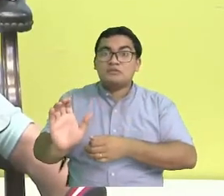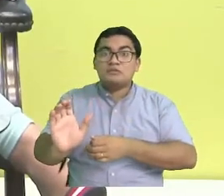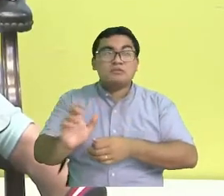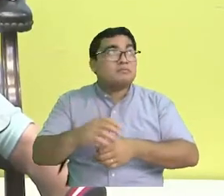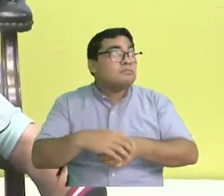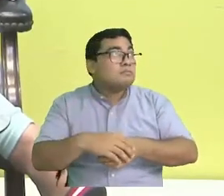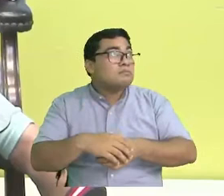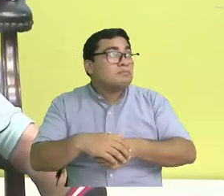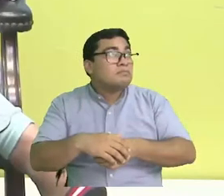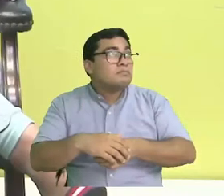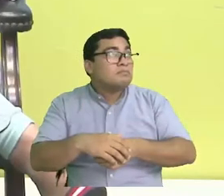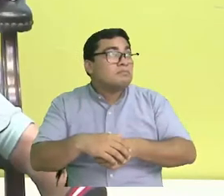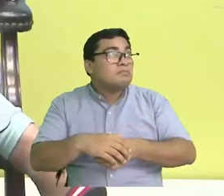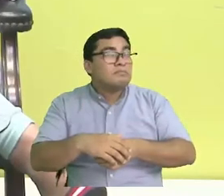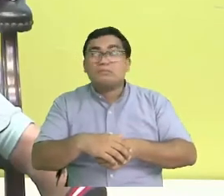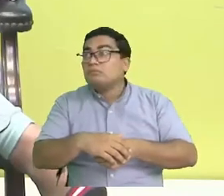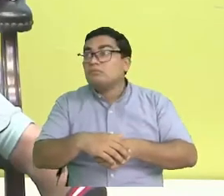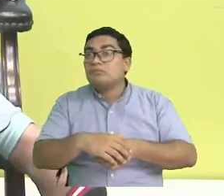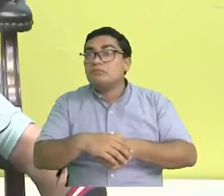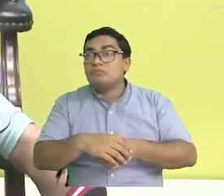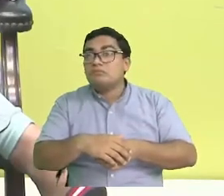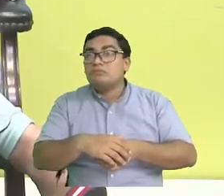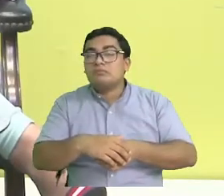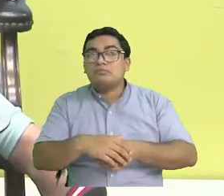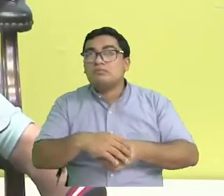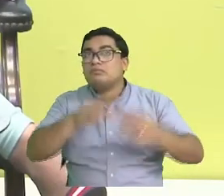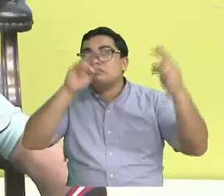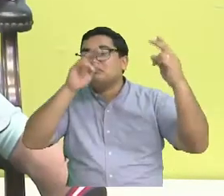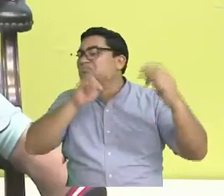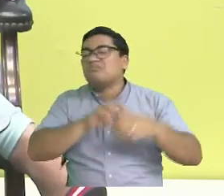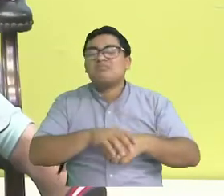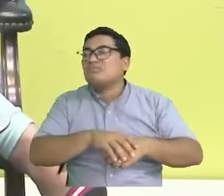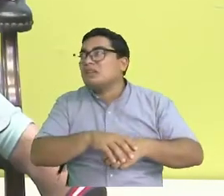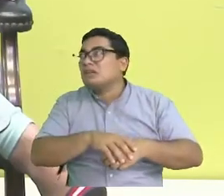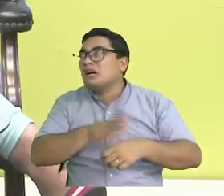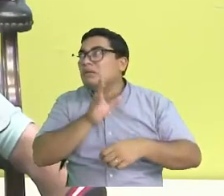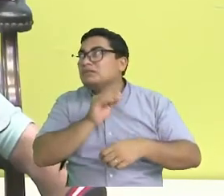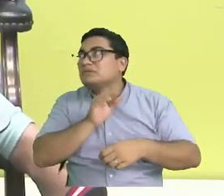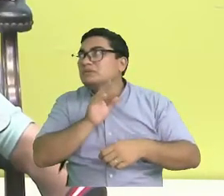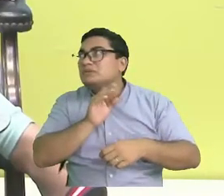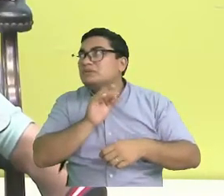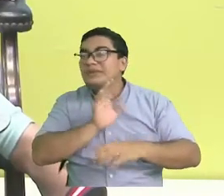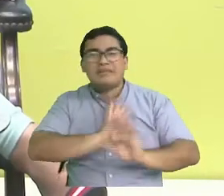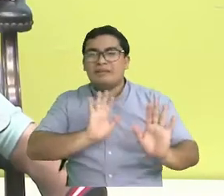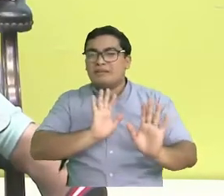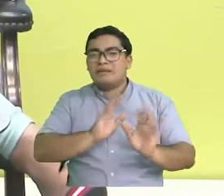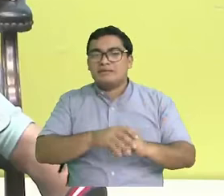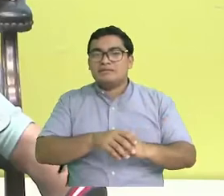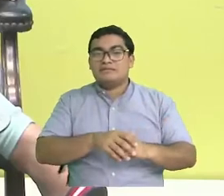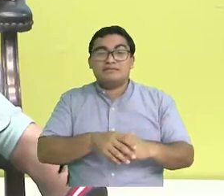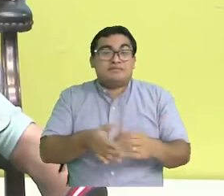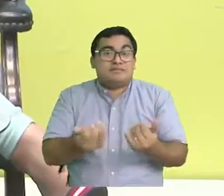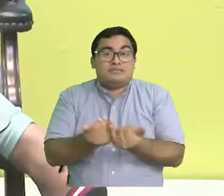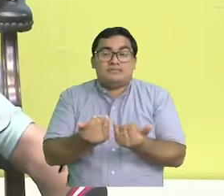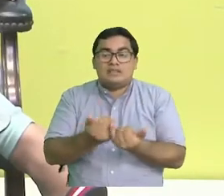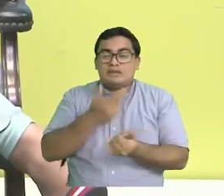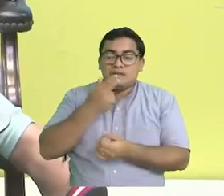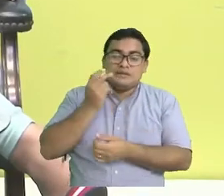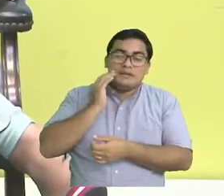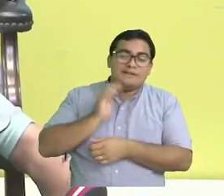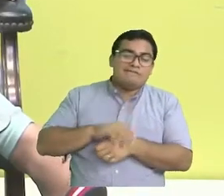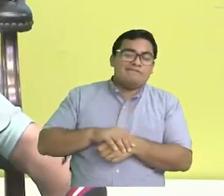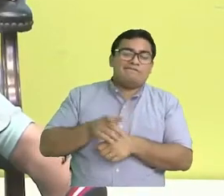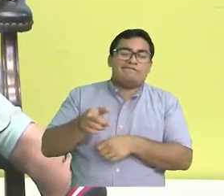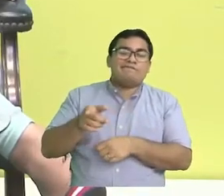no nos pueden ver a la cara, pero nos responden, sí, pero no te ven a la cara, ¿me entiendes? Entonces, eso es una de las cosas que los papás más